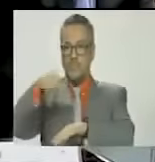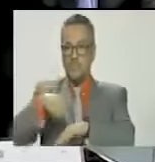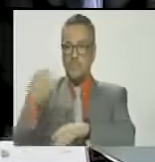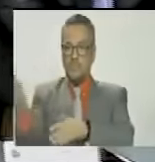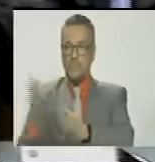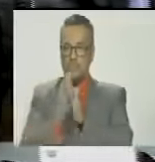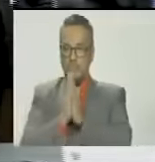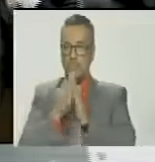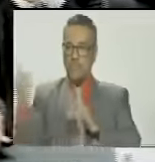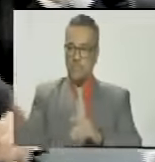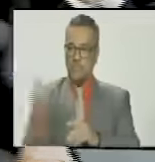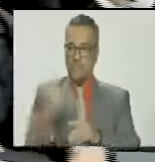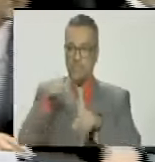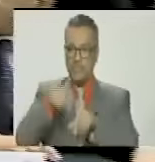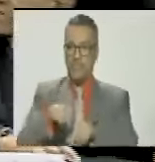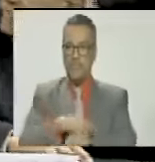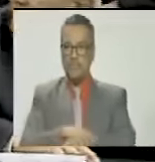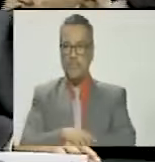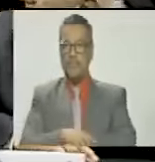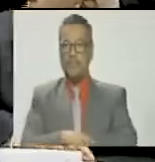Suba, por favor, diputado Campos.